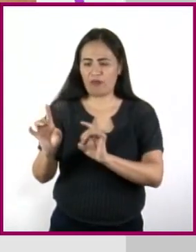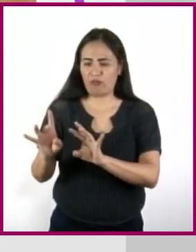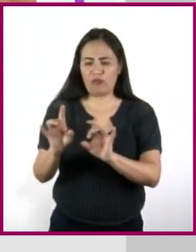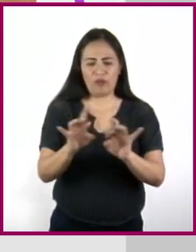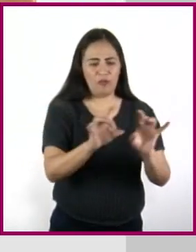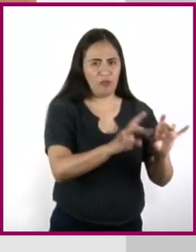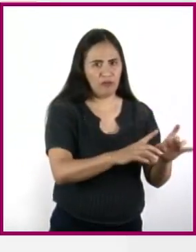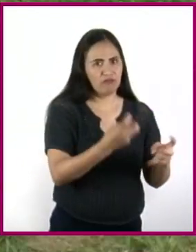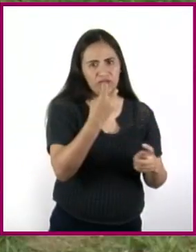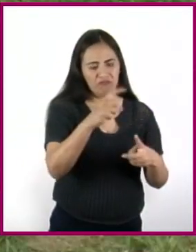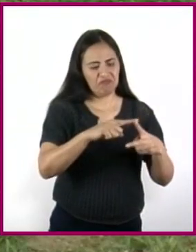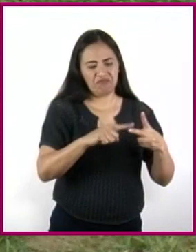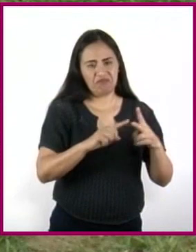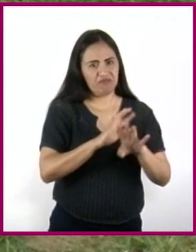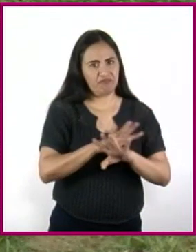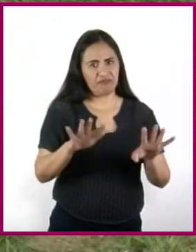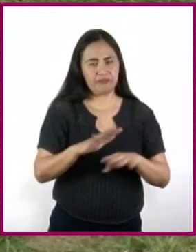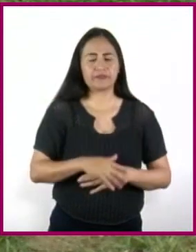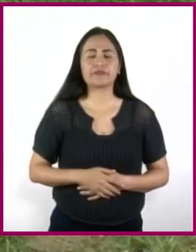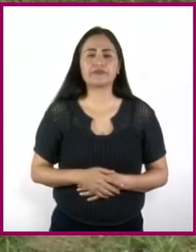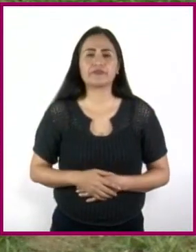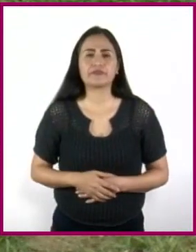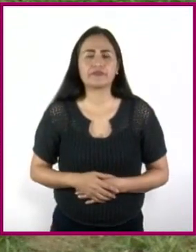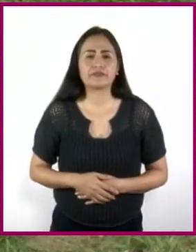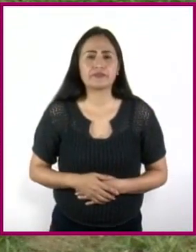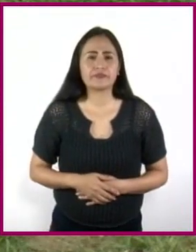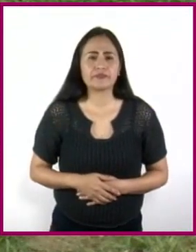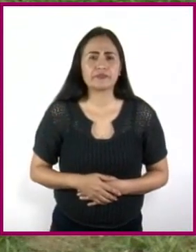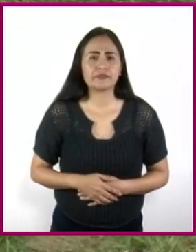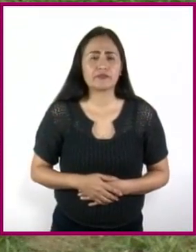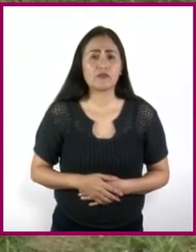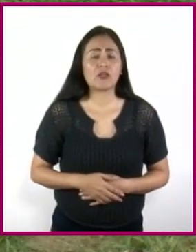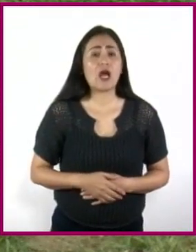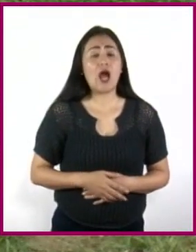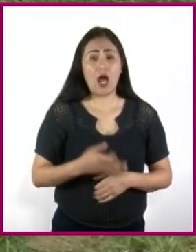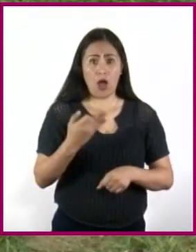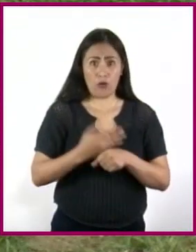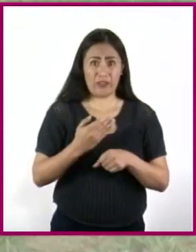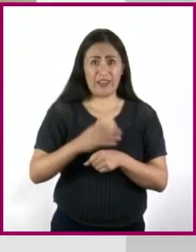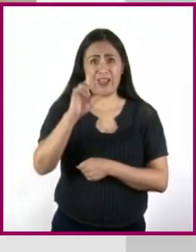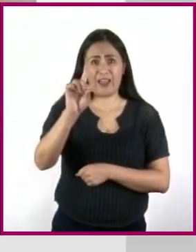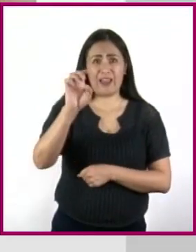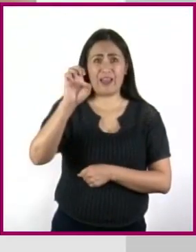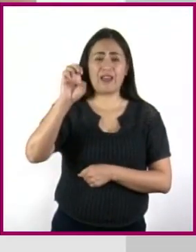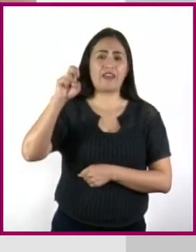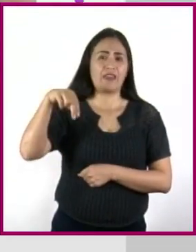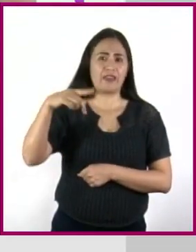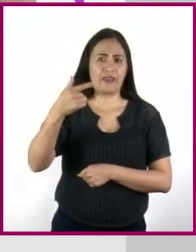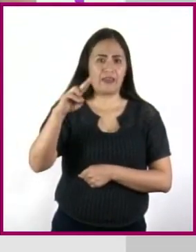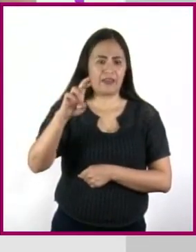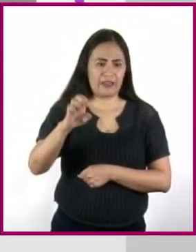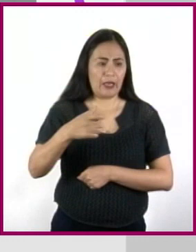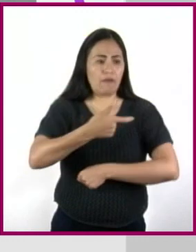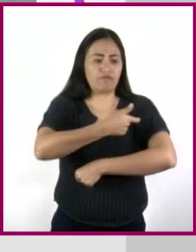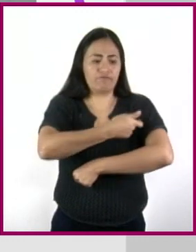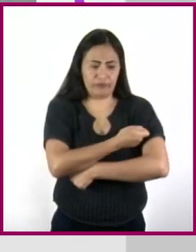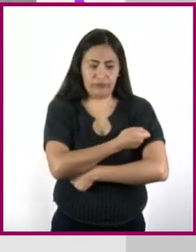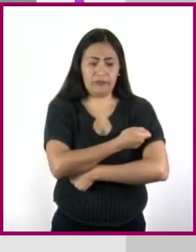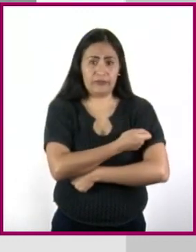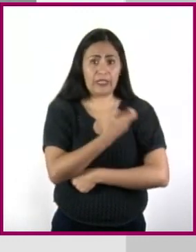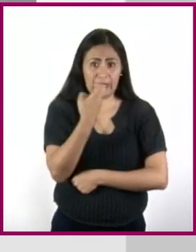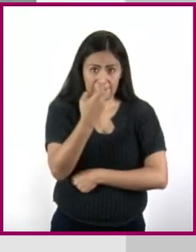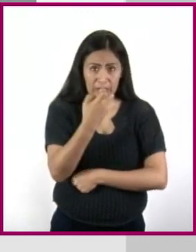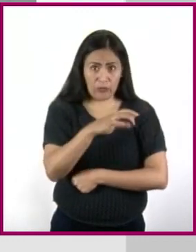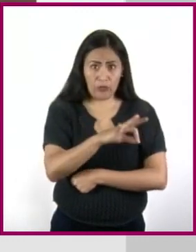eso, nada más. ¿Hay posibilidad de tener pronto vacunas contra el dengue? Bueno, se están desarrollando vacunas contra